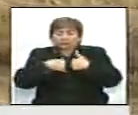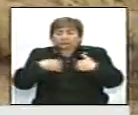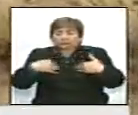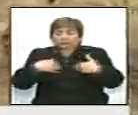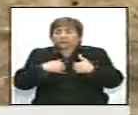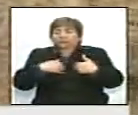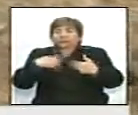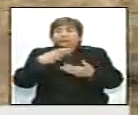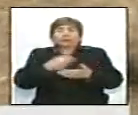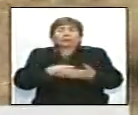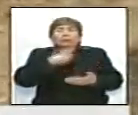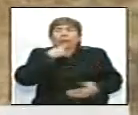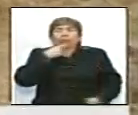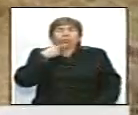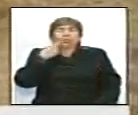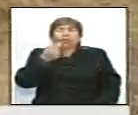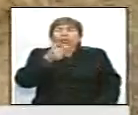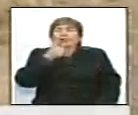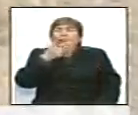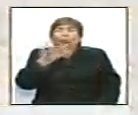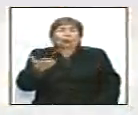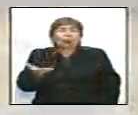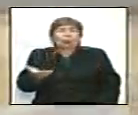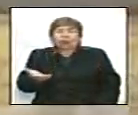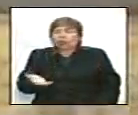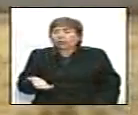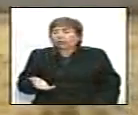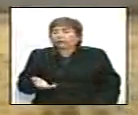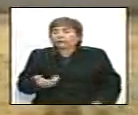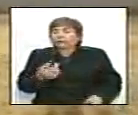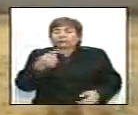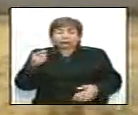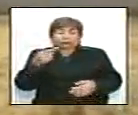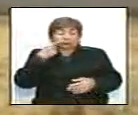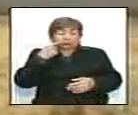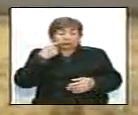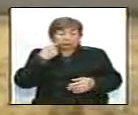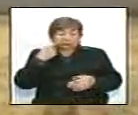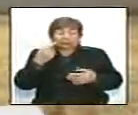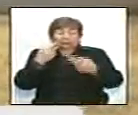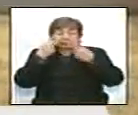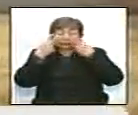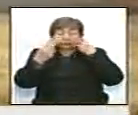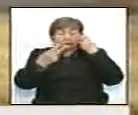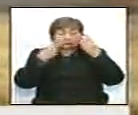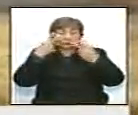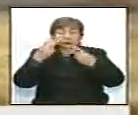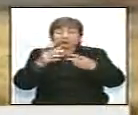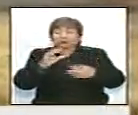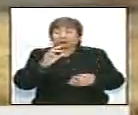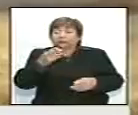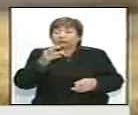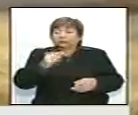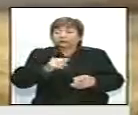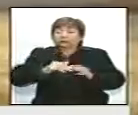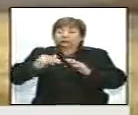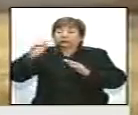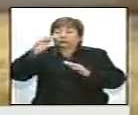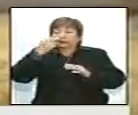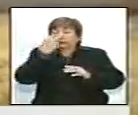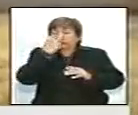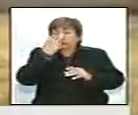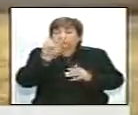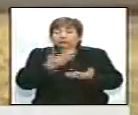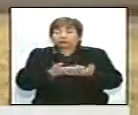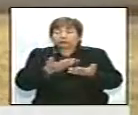La escasez de agua es latente. Bueno, estamos visitando a esta zona altina de Chongos Alto para poder